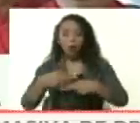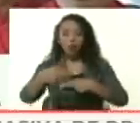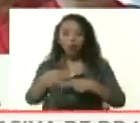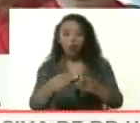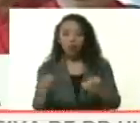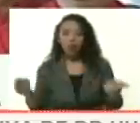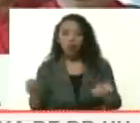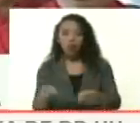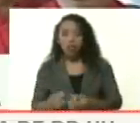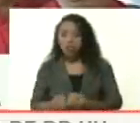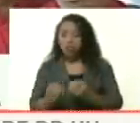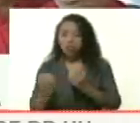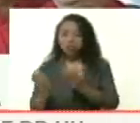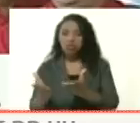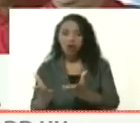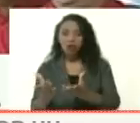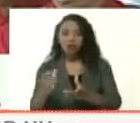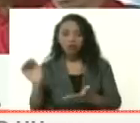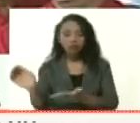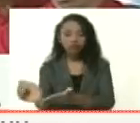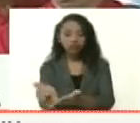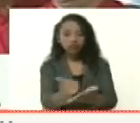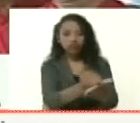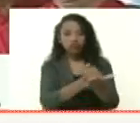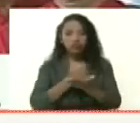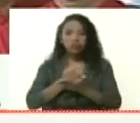Dio la cosecha. ¿Ah?